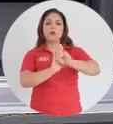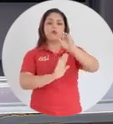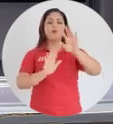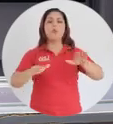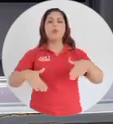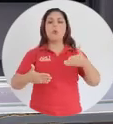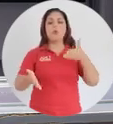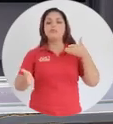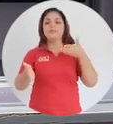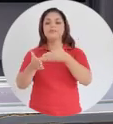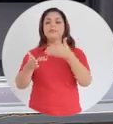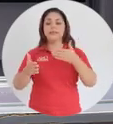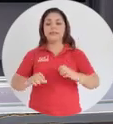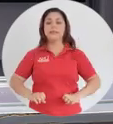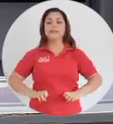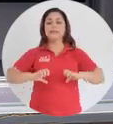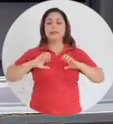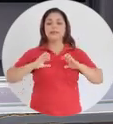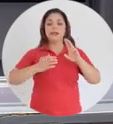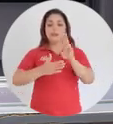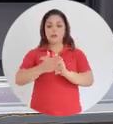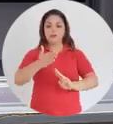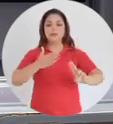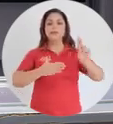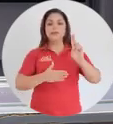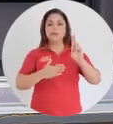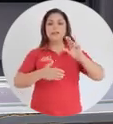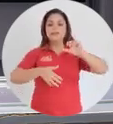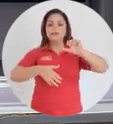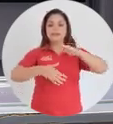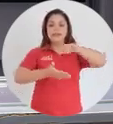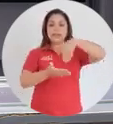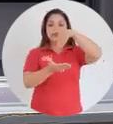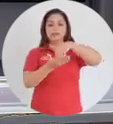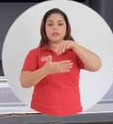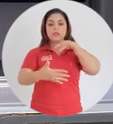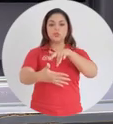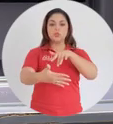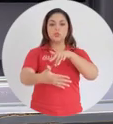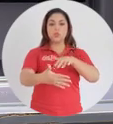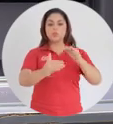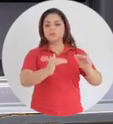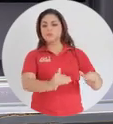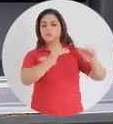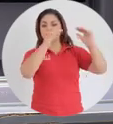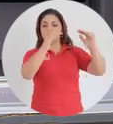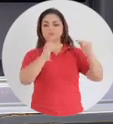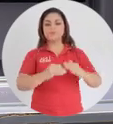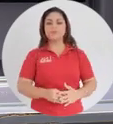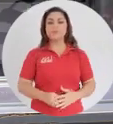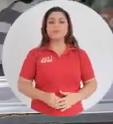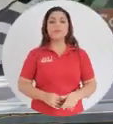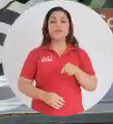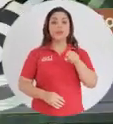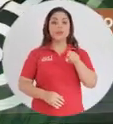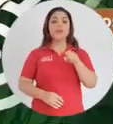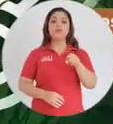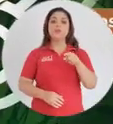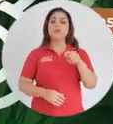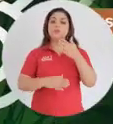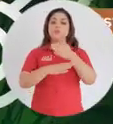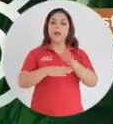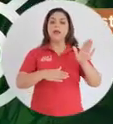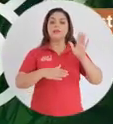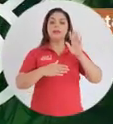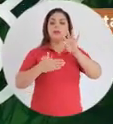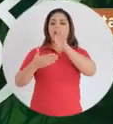repercuten incluso, ¿verdad?, en la existencia de las universidades y los centros de estudio a nivel superior, son parte de una